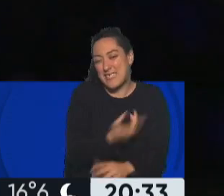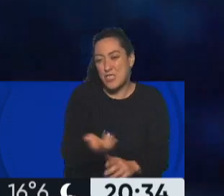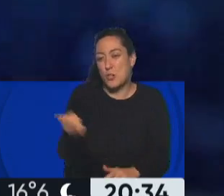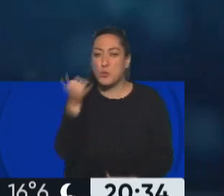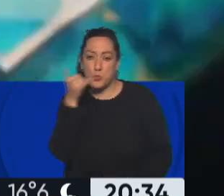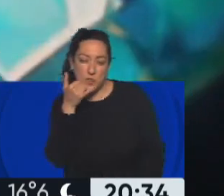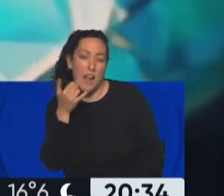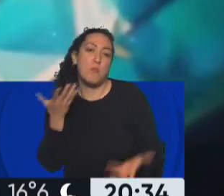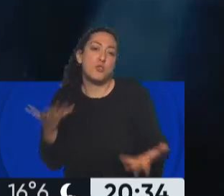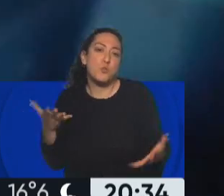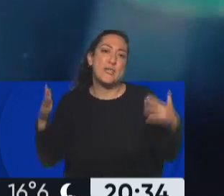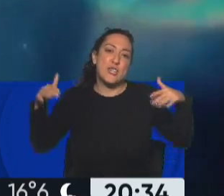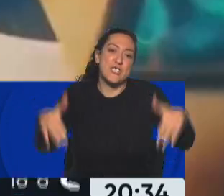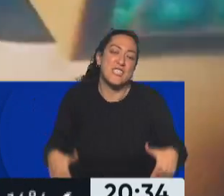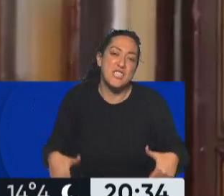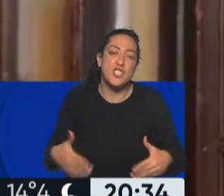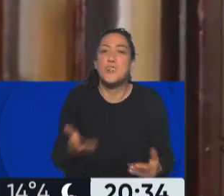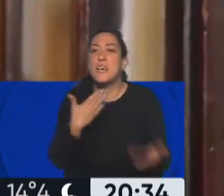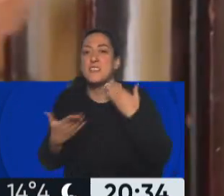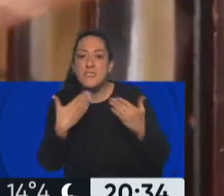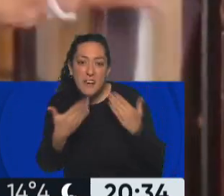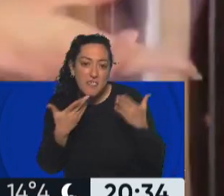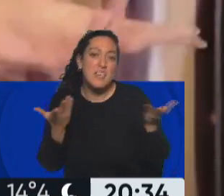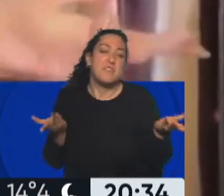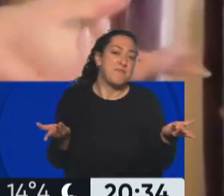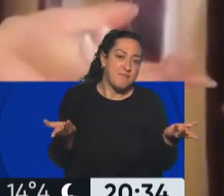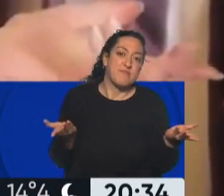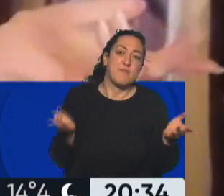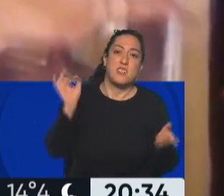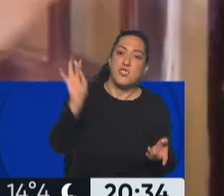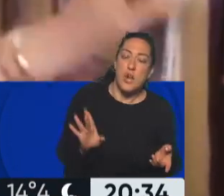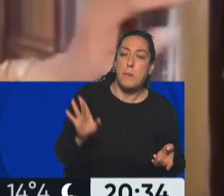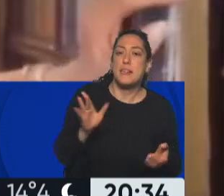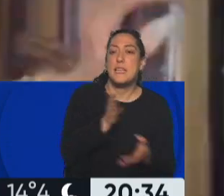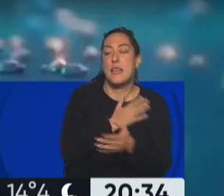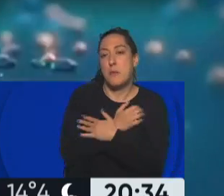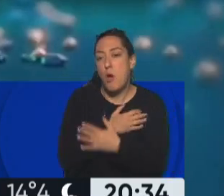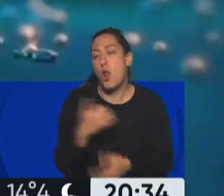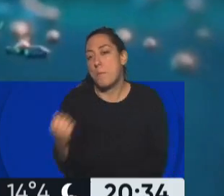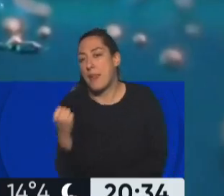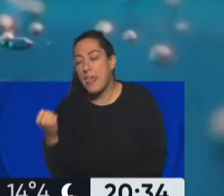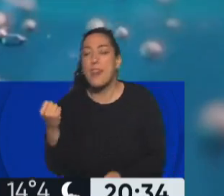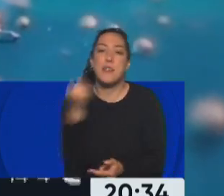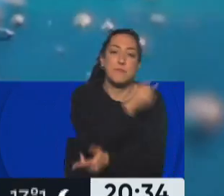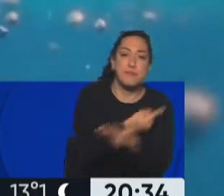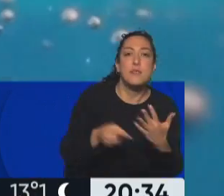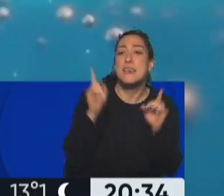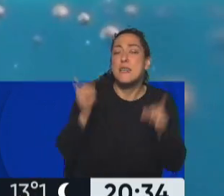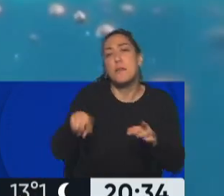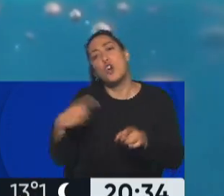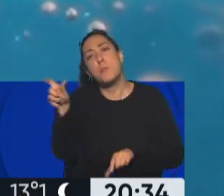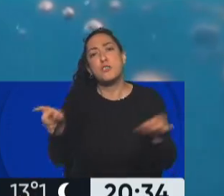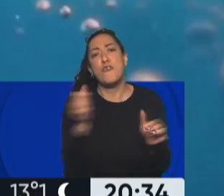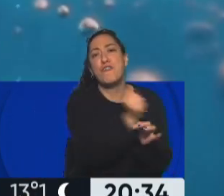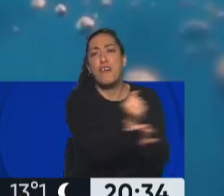el diván, el living, el mano a mano. Ahí no solamente con De Paul, con Paredes. Y también, ¿quiénes otros